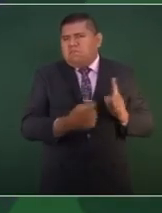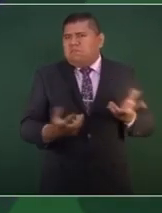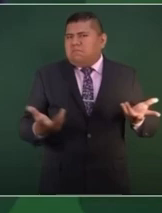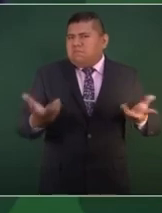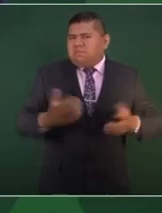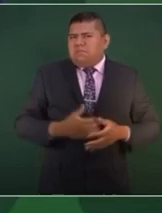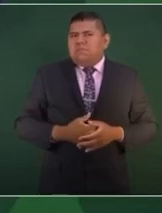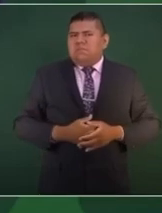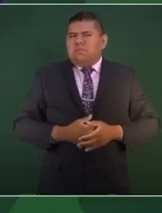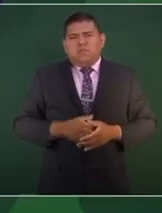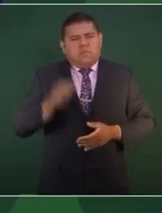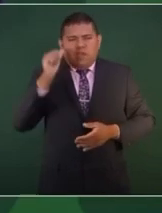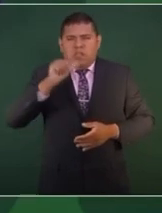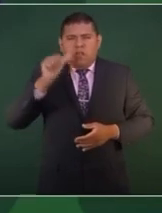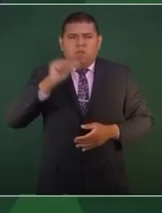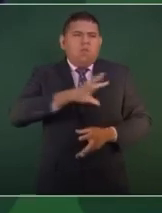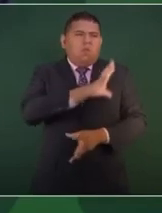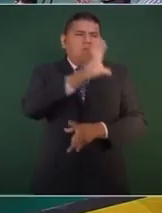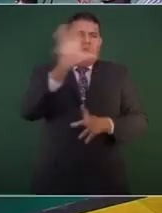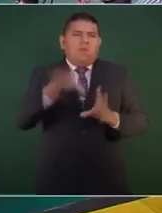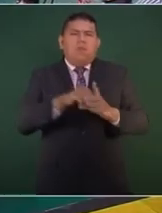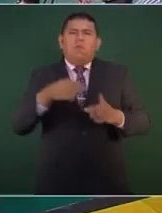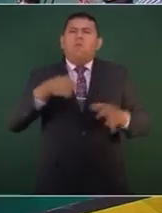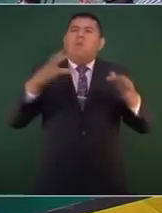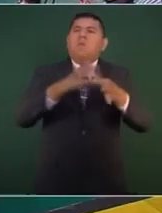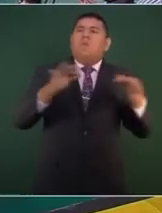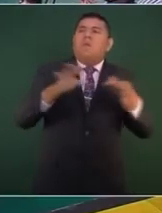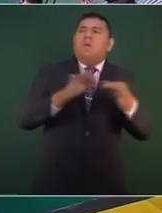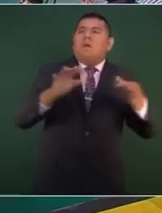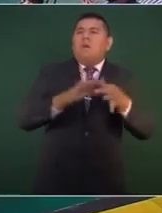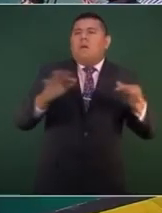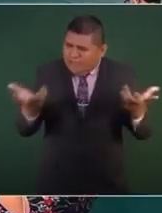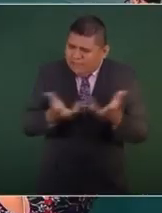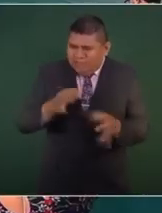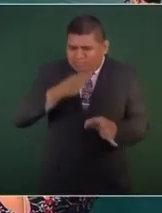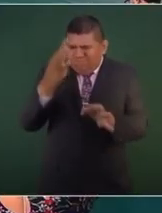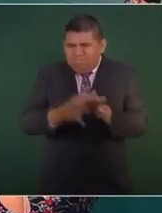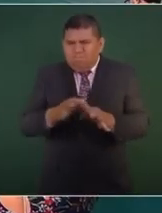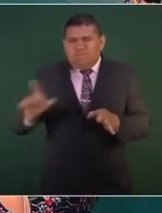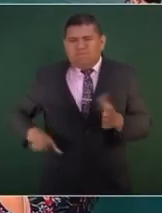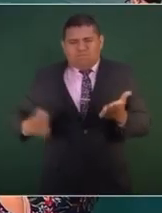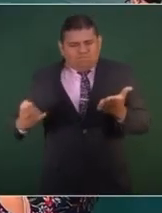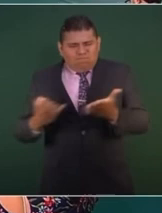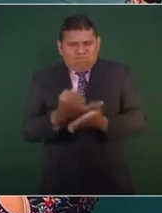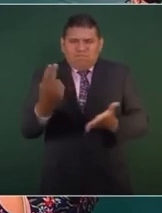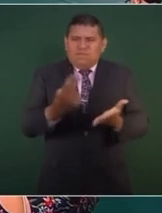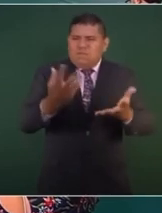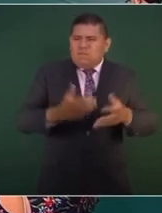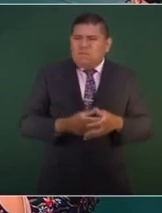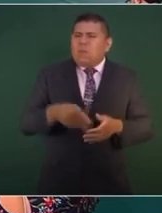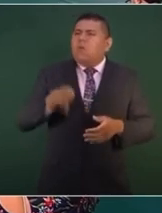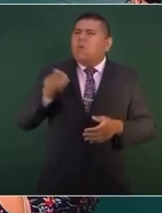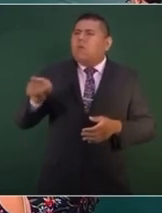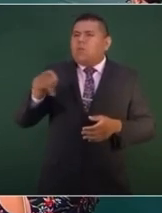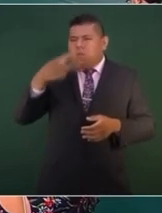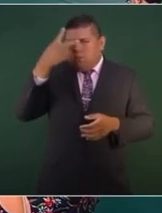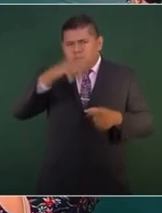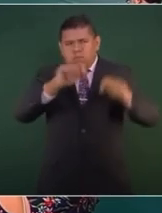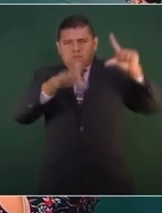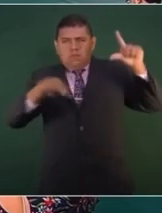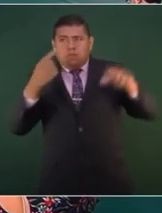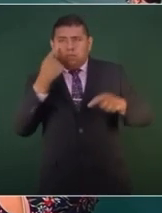se usa en nuestra contra pero con la nacional